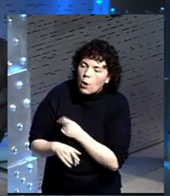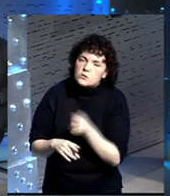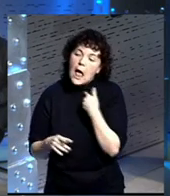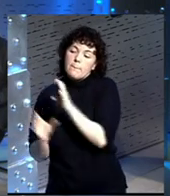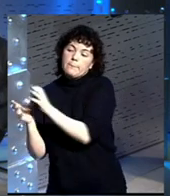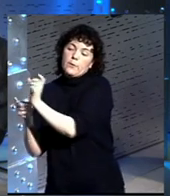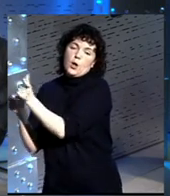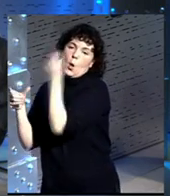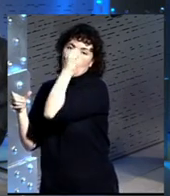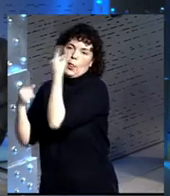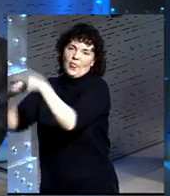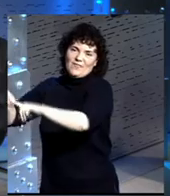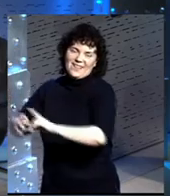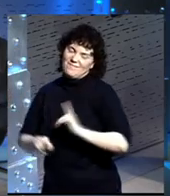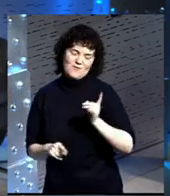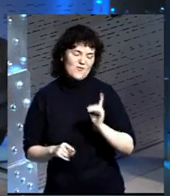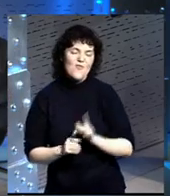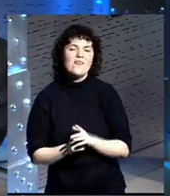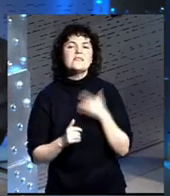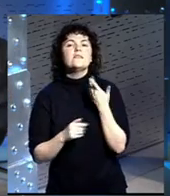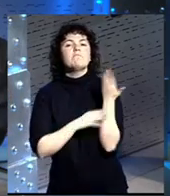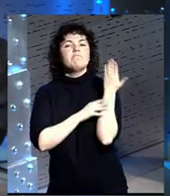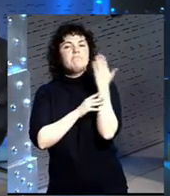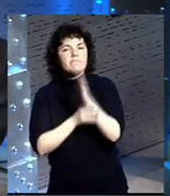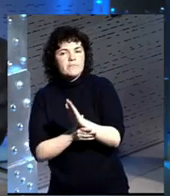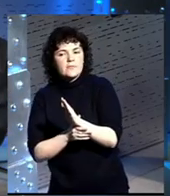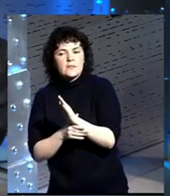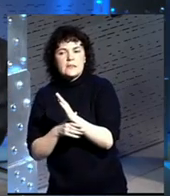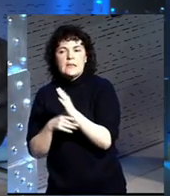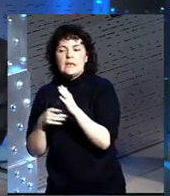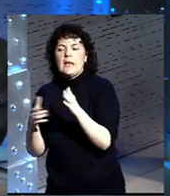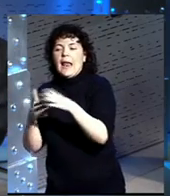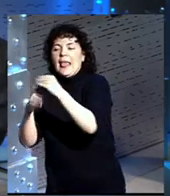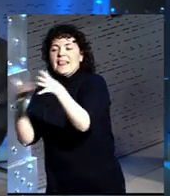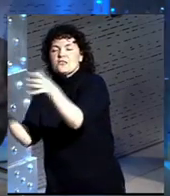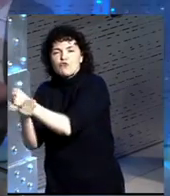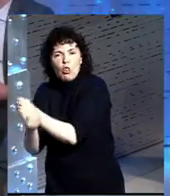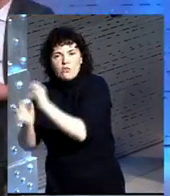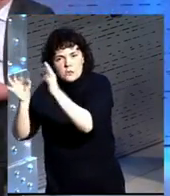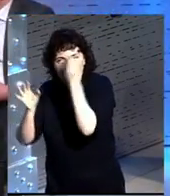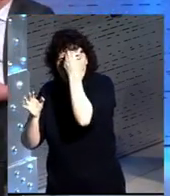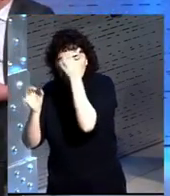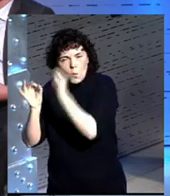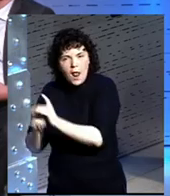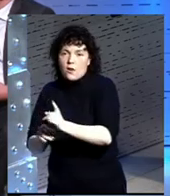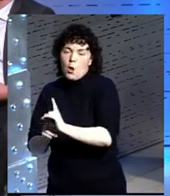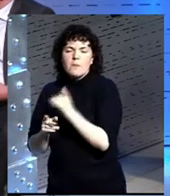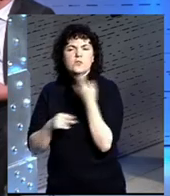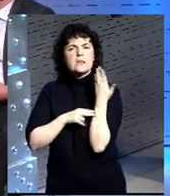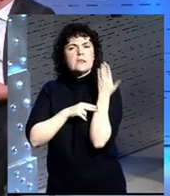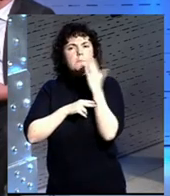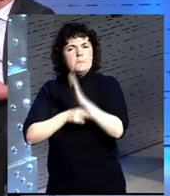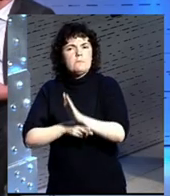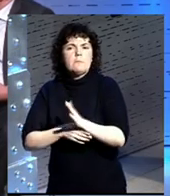Pero no, es una representación, efectivamente, no de toda la clientela, pero sí que es una representación que se tiene que